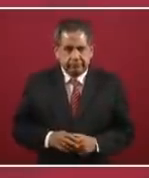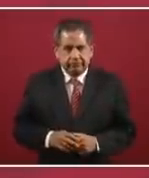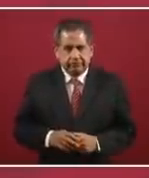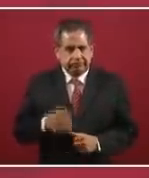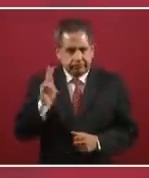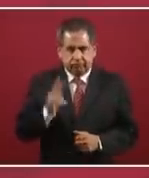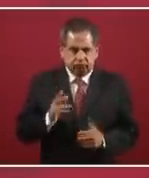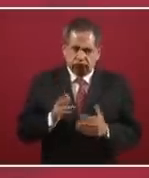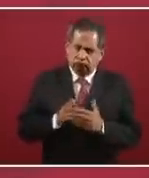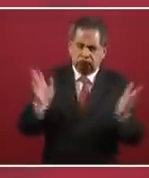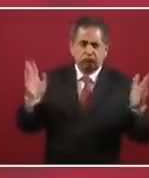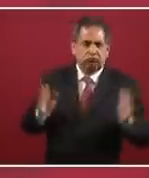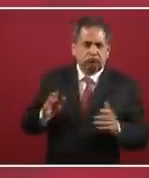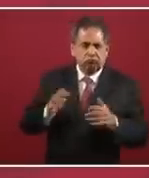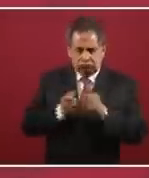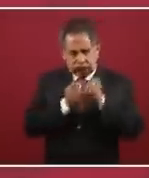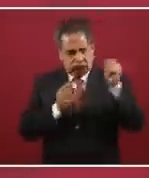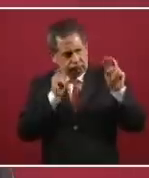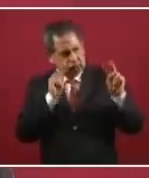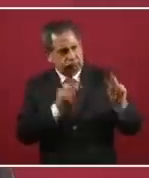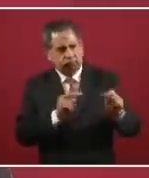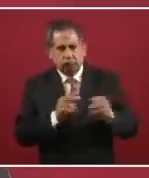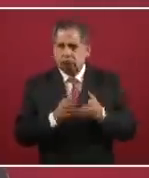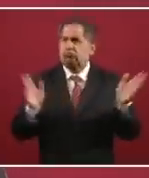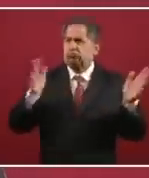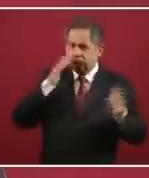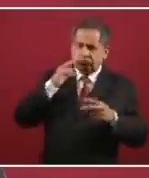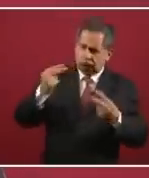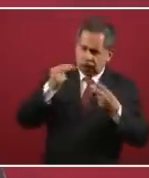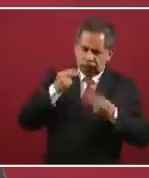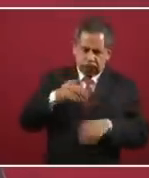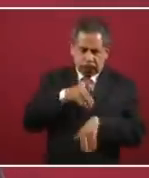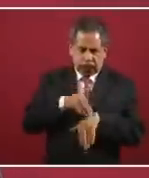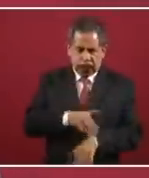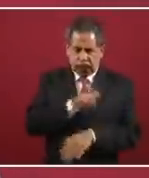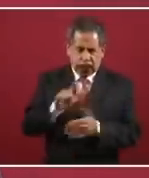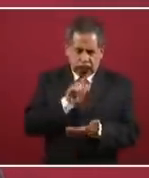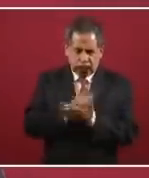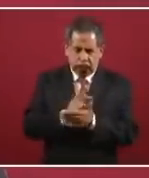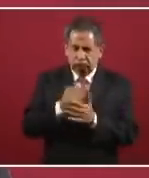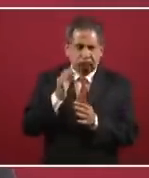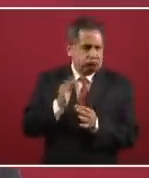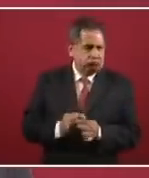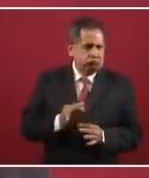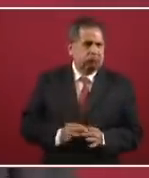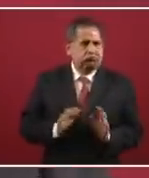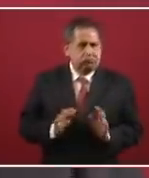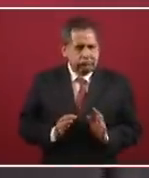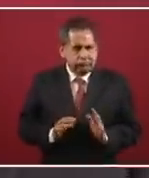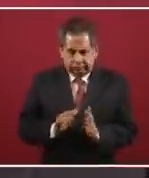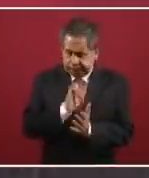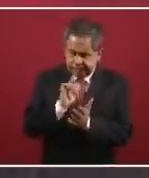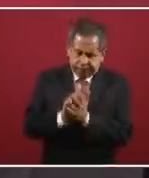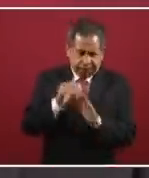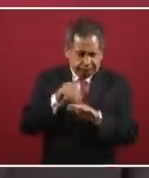pero entre más se apeguen las instituciones a la